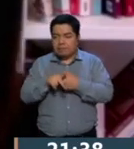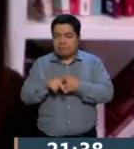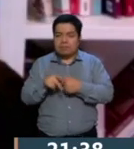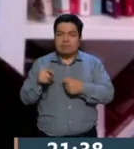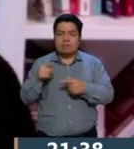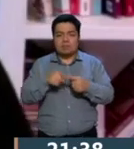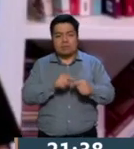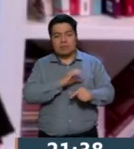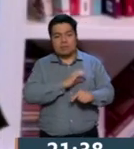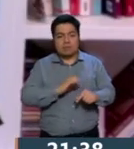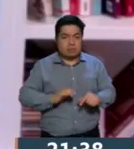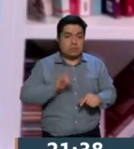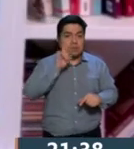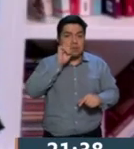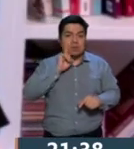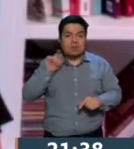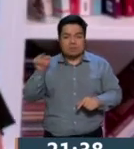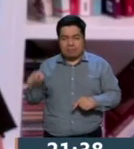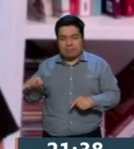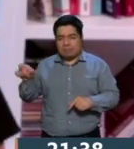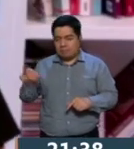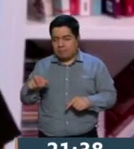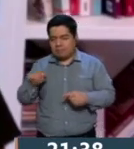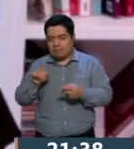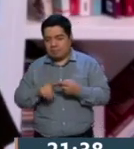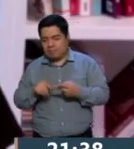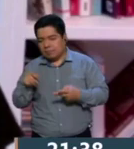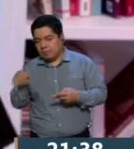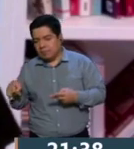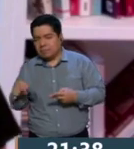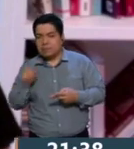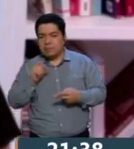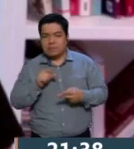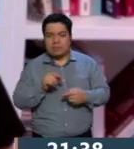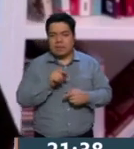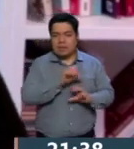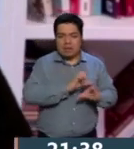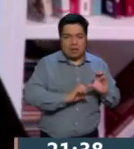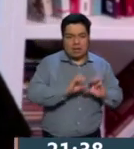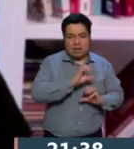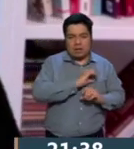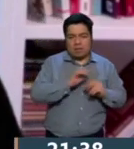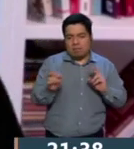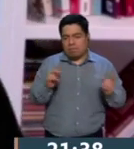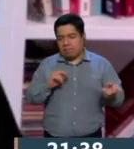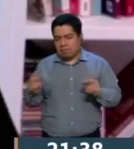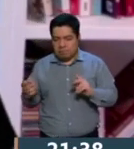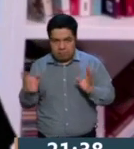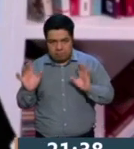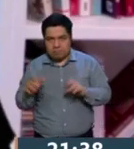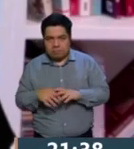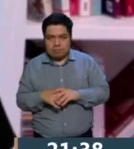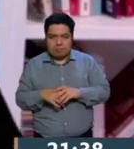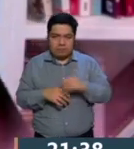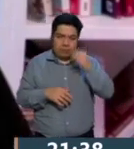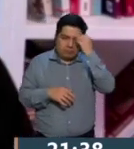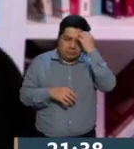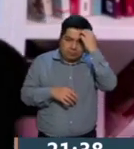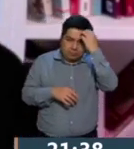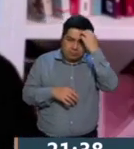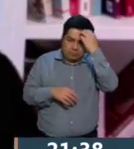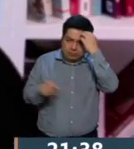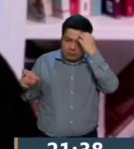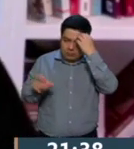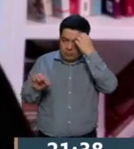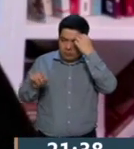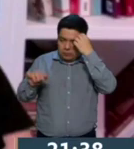la candidata de la oposición como la candidata digamos, de Morena, o Morena, Partido Verde, PT, Claudia Sheinbaum,